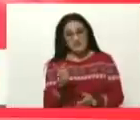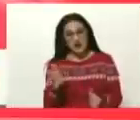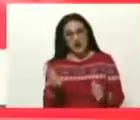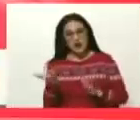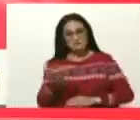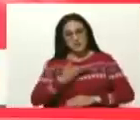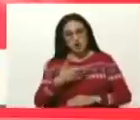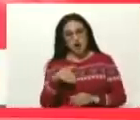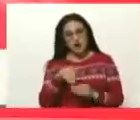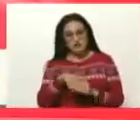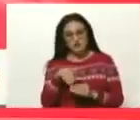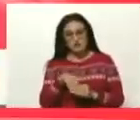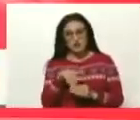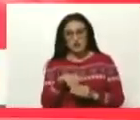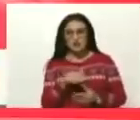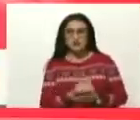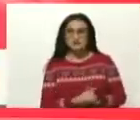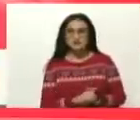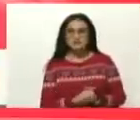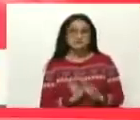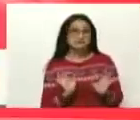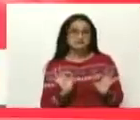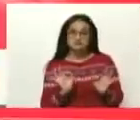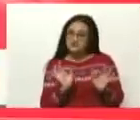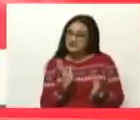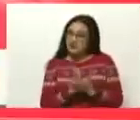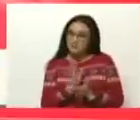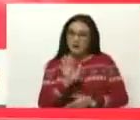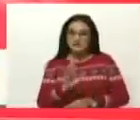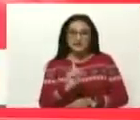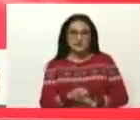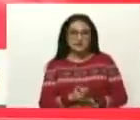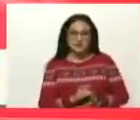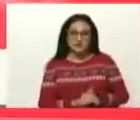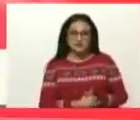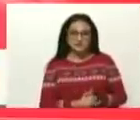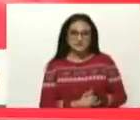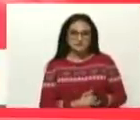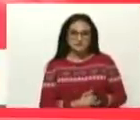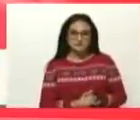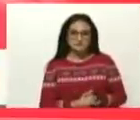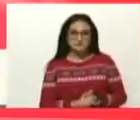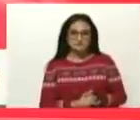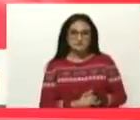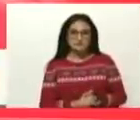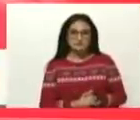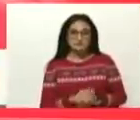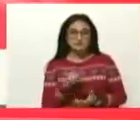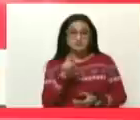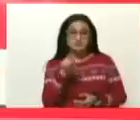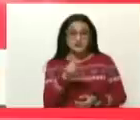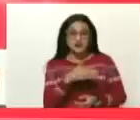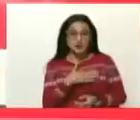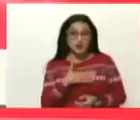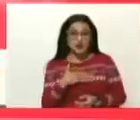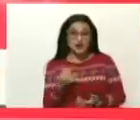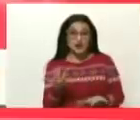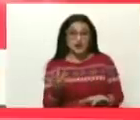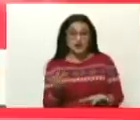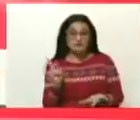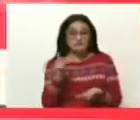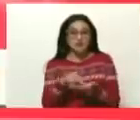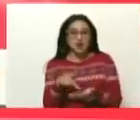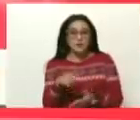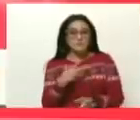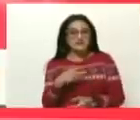elecciones. El punto siempre ha sido así. Lo que ocurre es que ellos han querido llegar a la presidencia